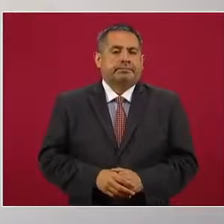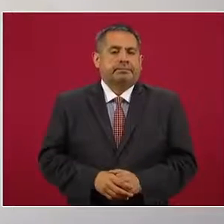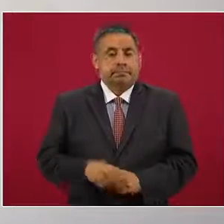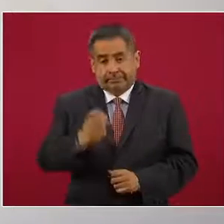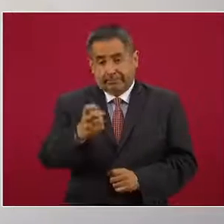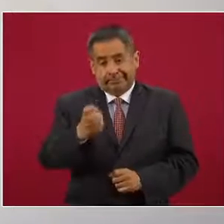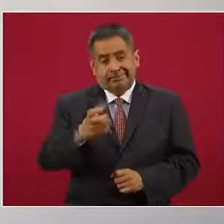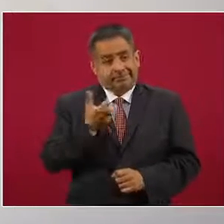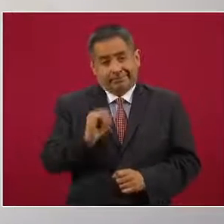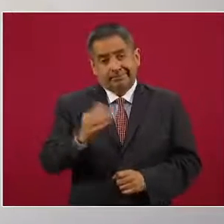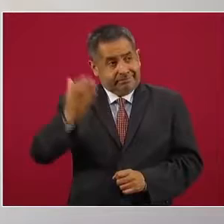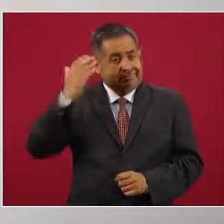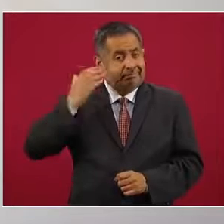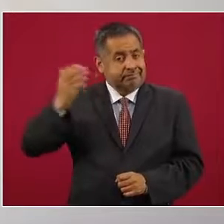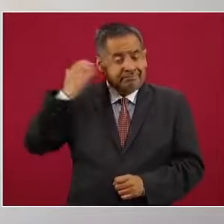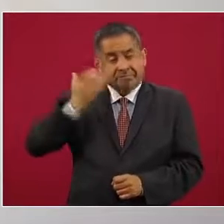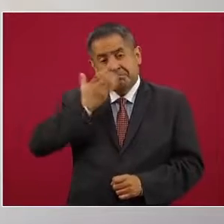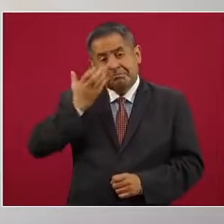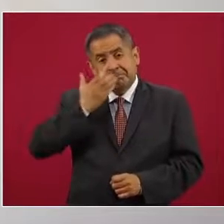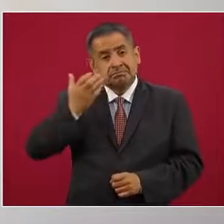Eso era lo que hacían.